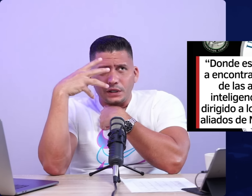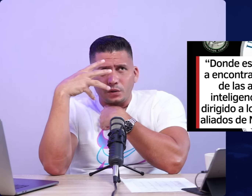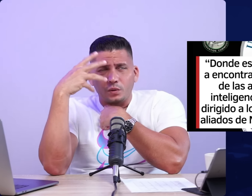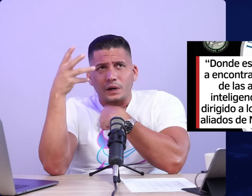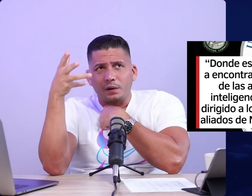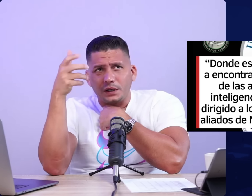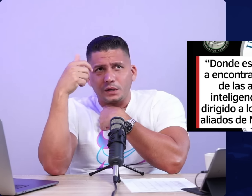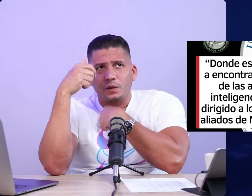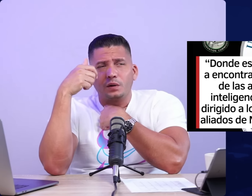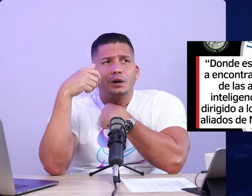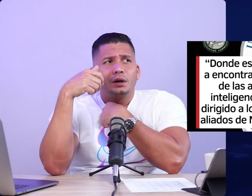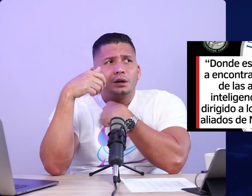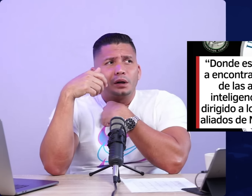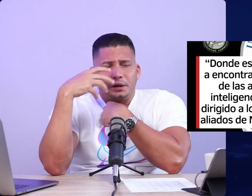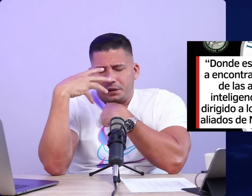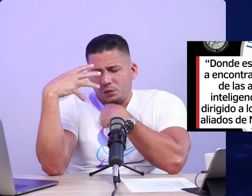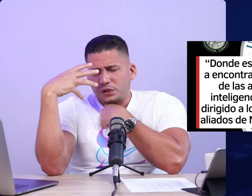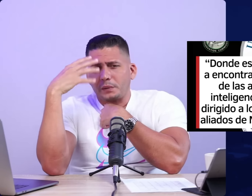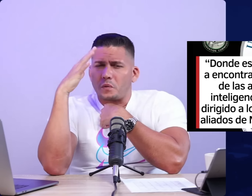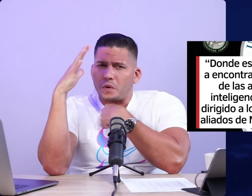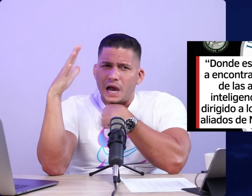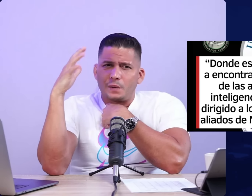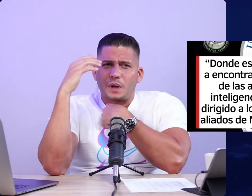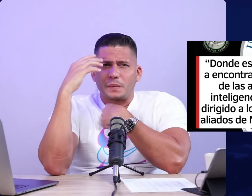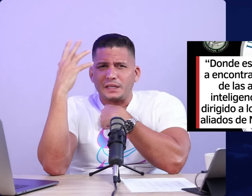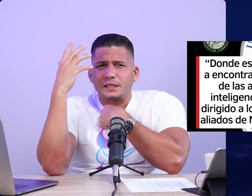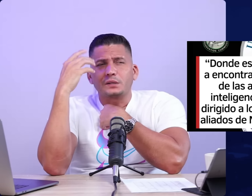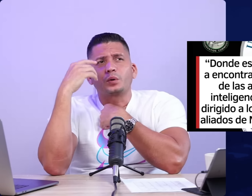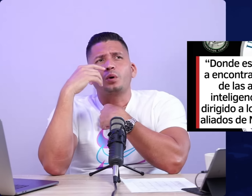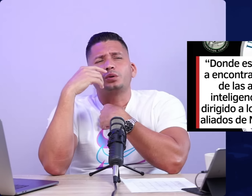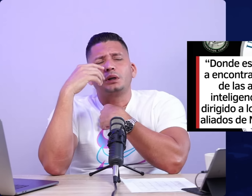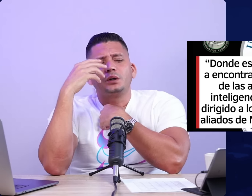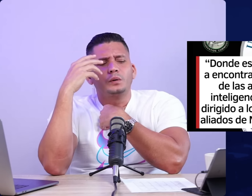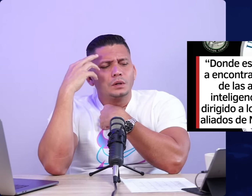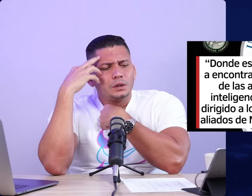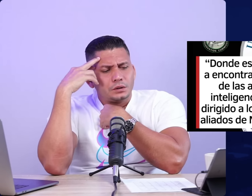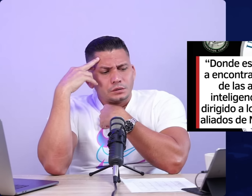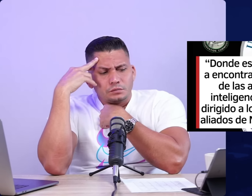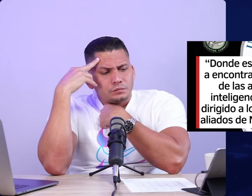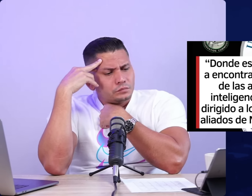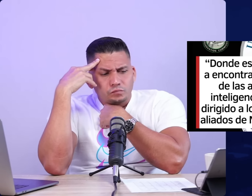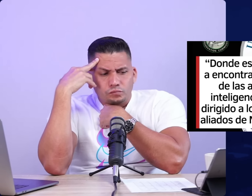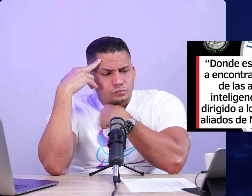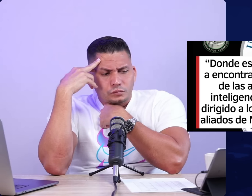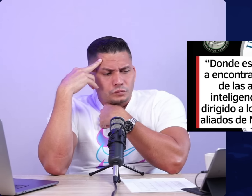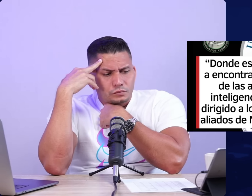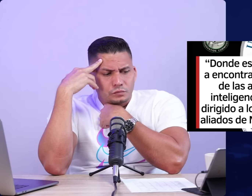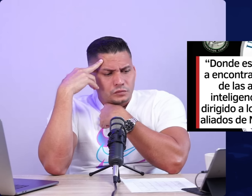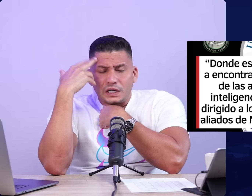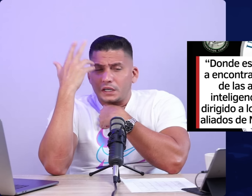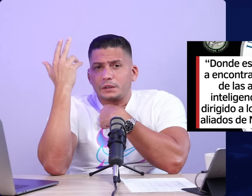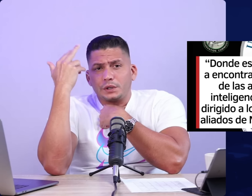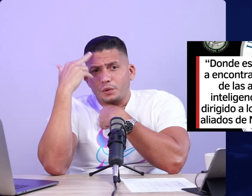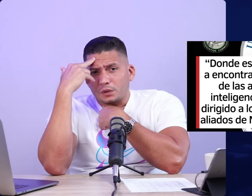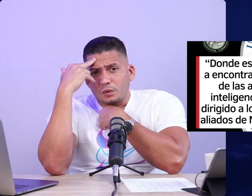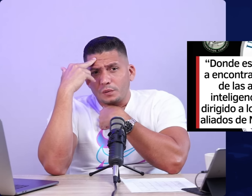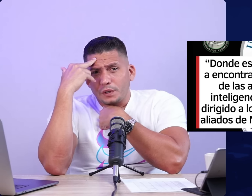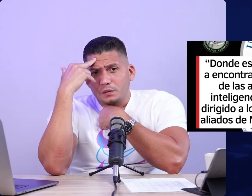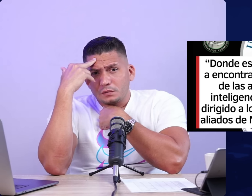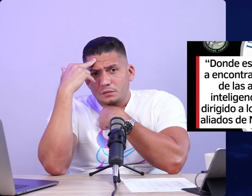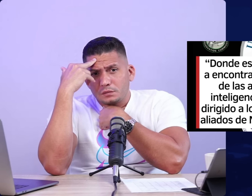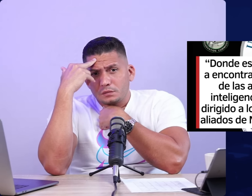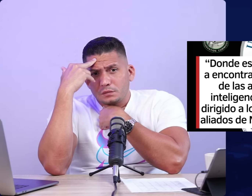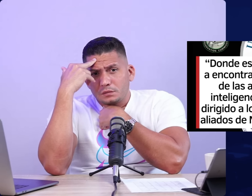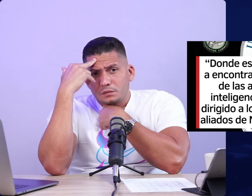comido bebido tú sabes con calma meditando cosas digo tiene que haber tenido razón el